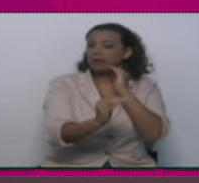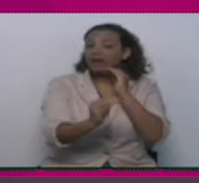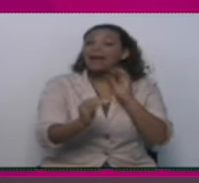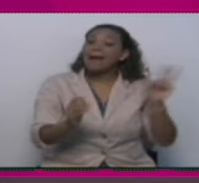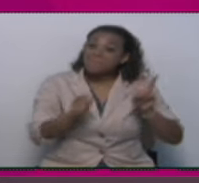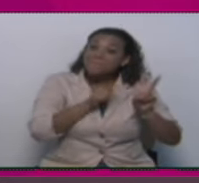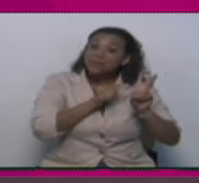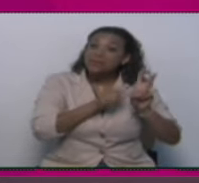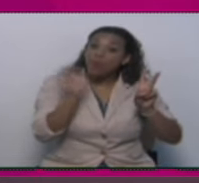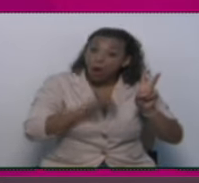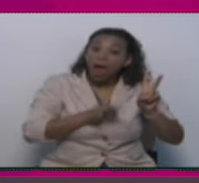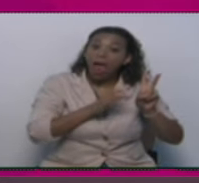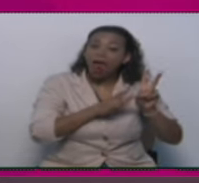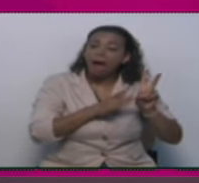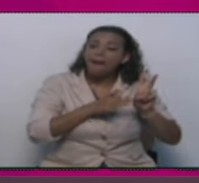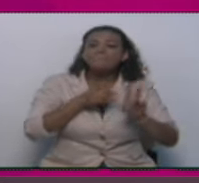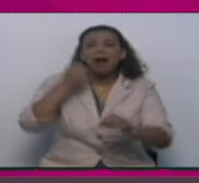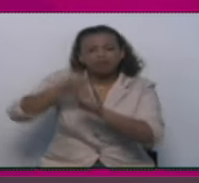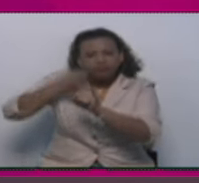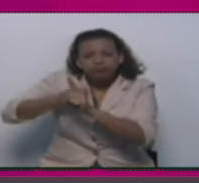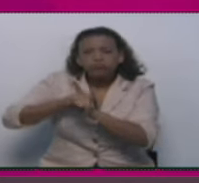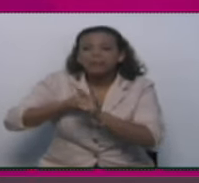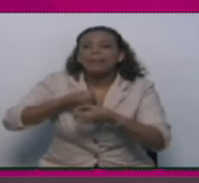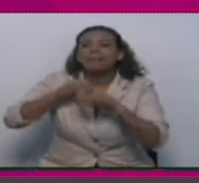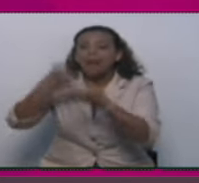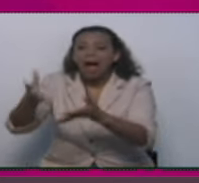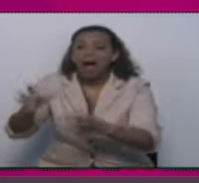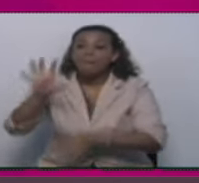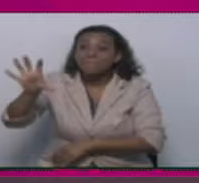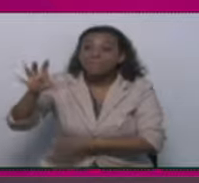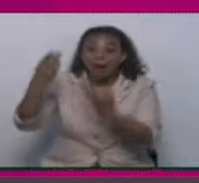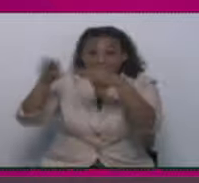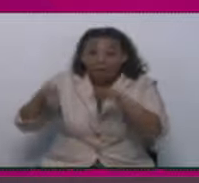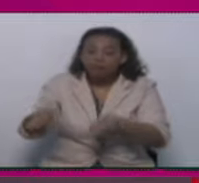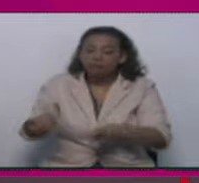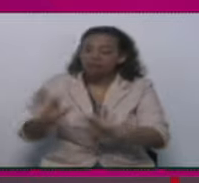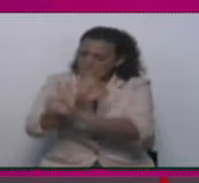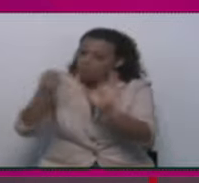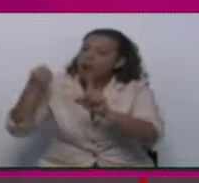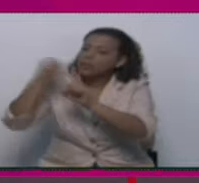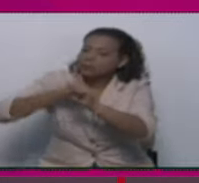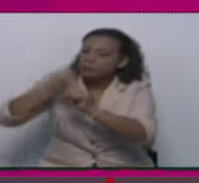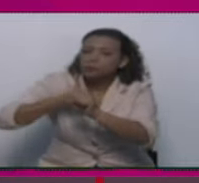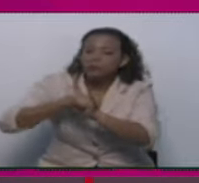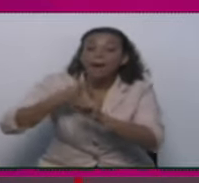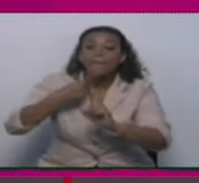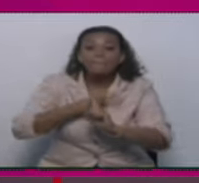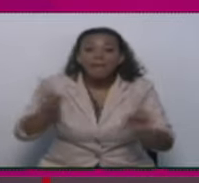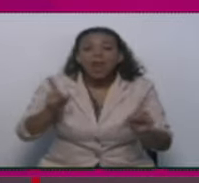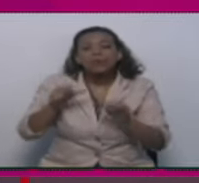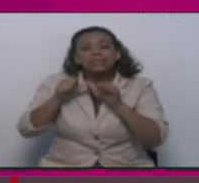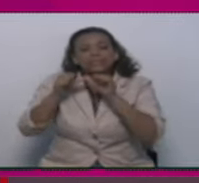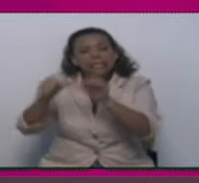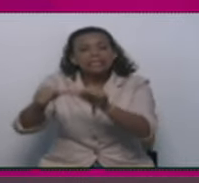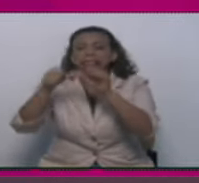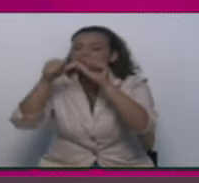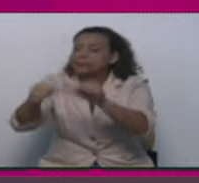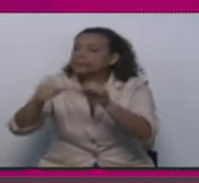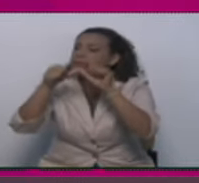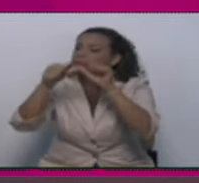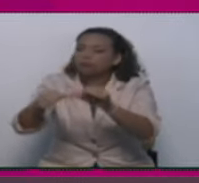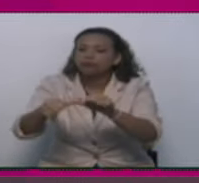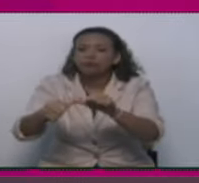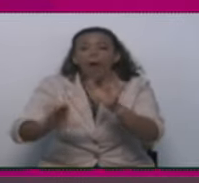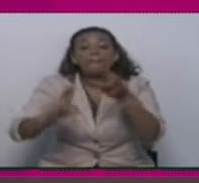país va a seguir luchando, no tiene otra forma, pero seguimos siempre país